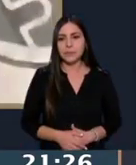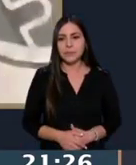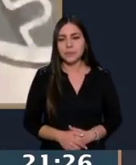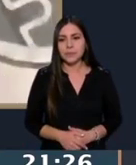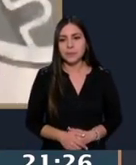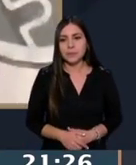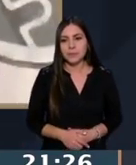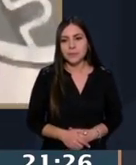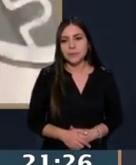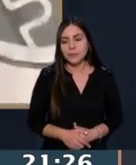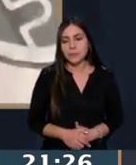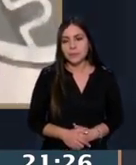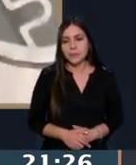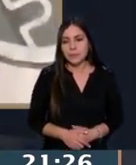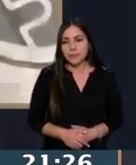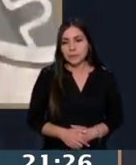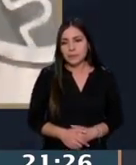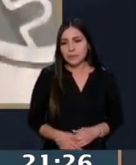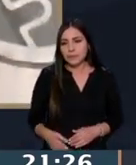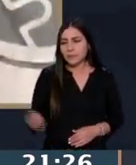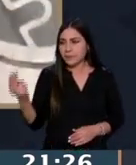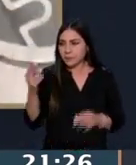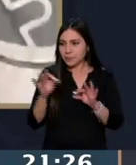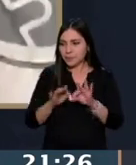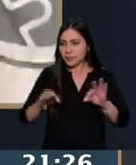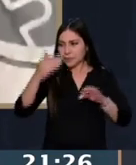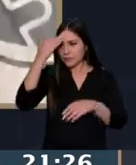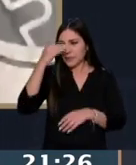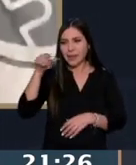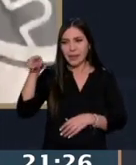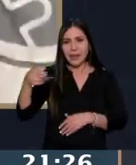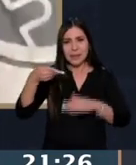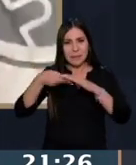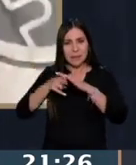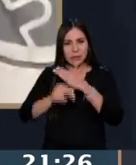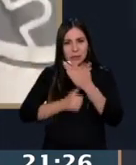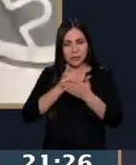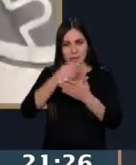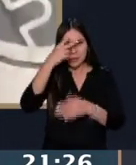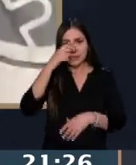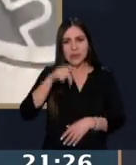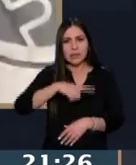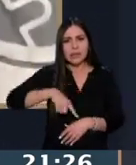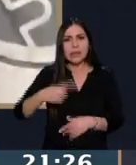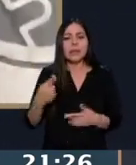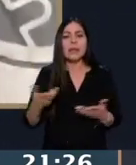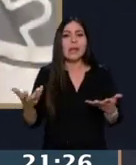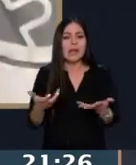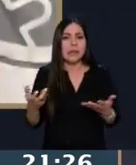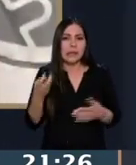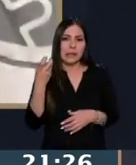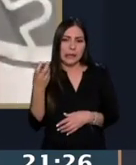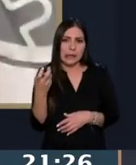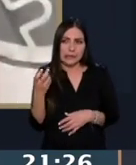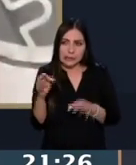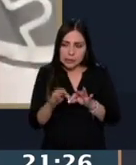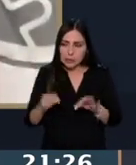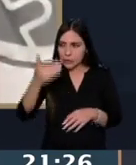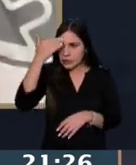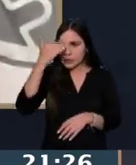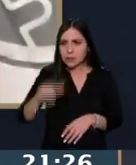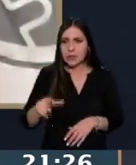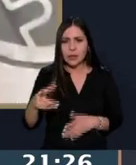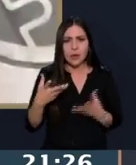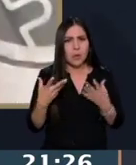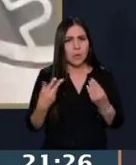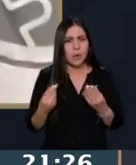Es muy importante que se conozca qué hemos hecho en el metro de la Ciudad de México. Y es una inversión pues de muchos miles de